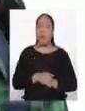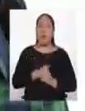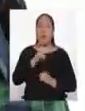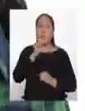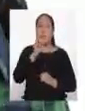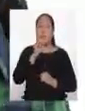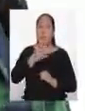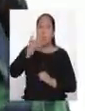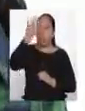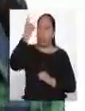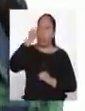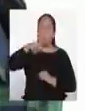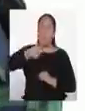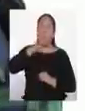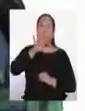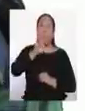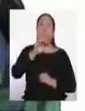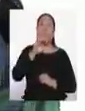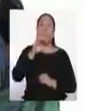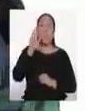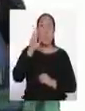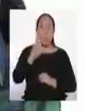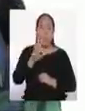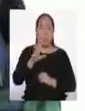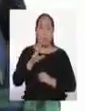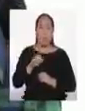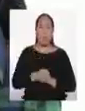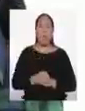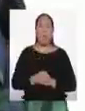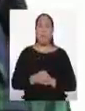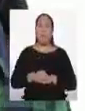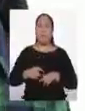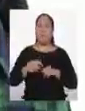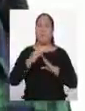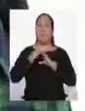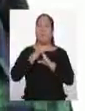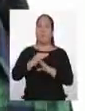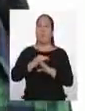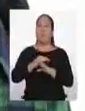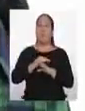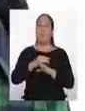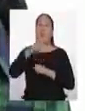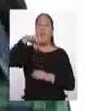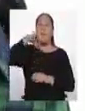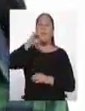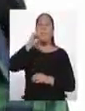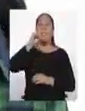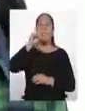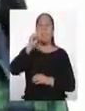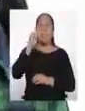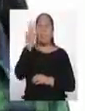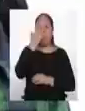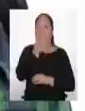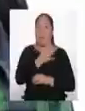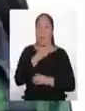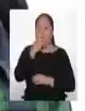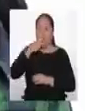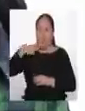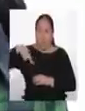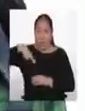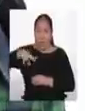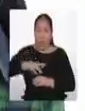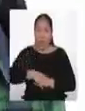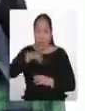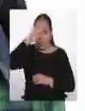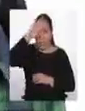en 1903, luchamos contra la peste negra. Además, hemos enfrentado distintos conflictos